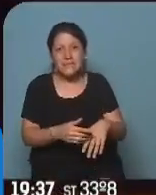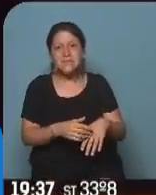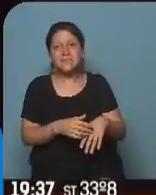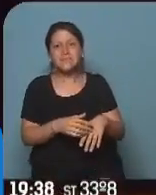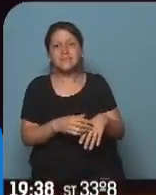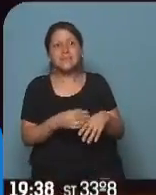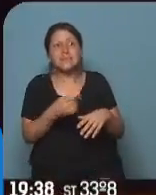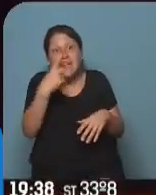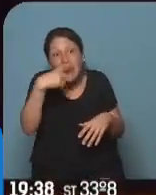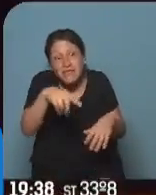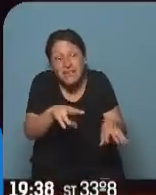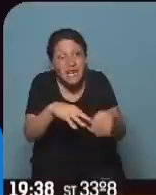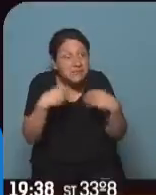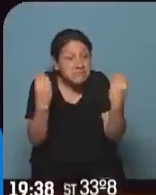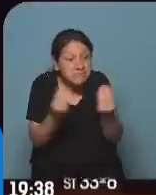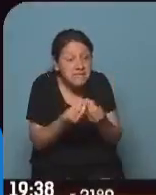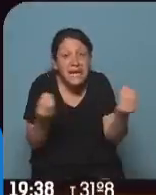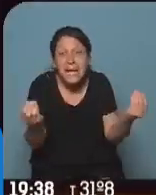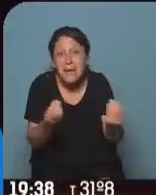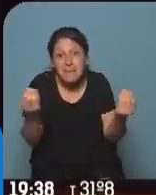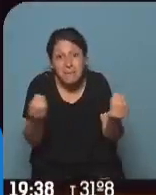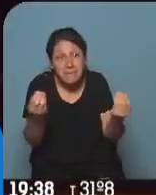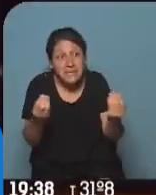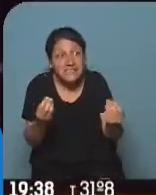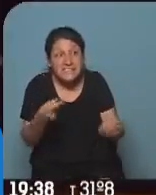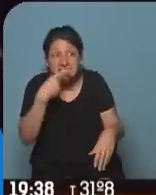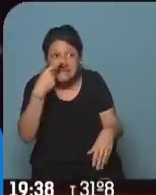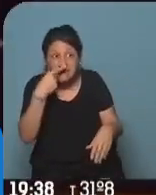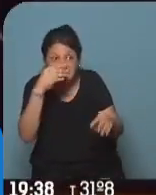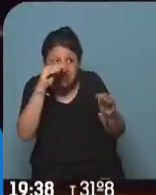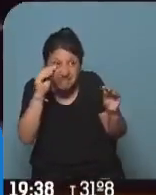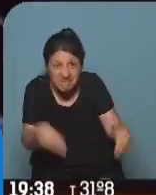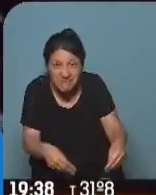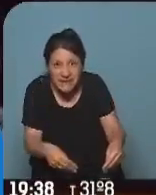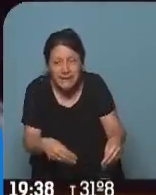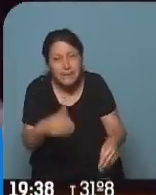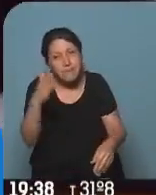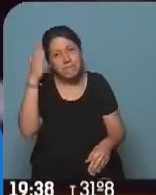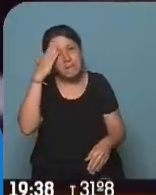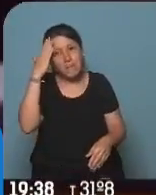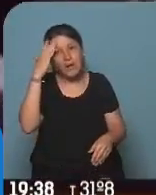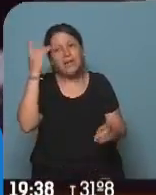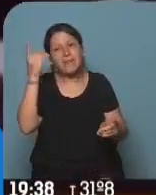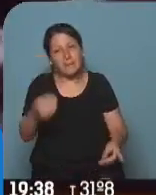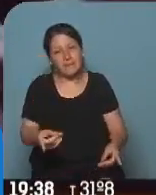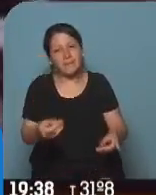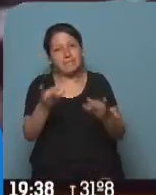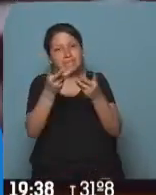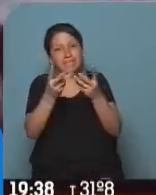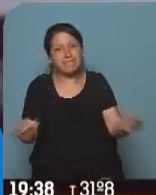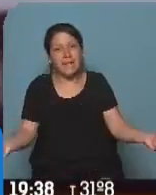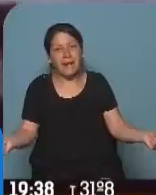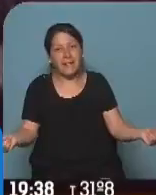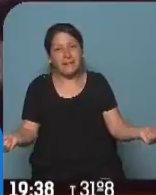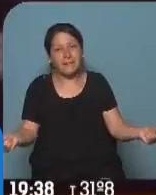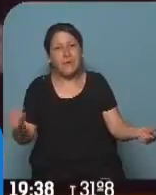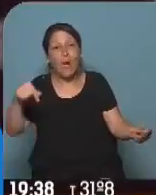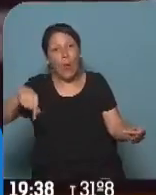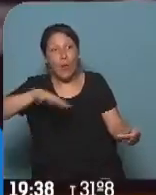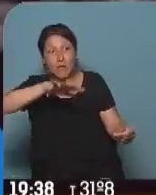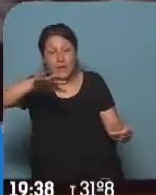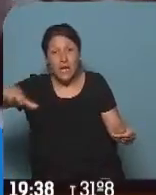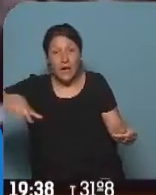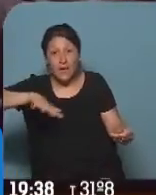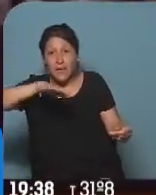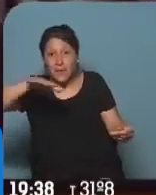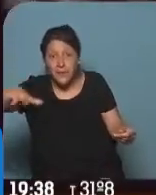qué es lo que ocurre a veces? Donde se pierde el interés, se pierde la memoria. El lenguaje de la sociedad hoy es